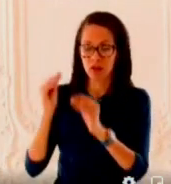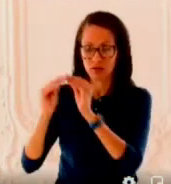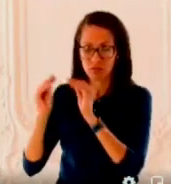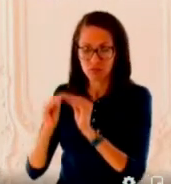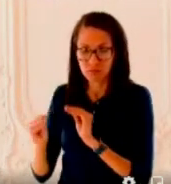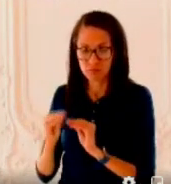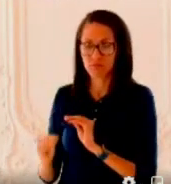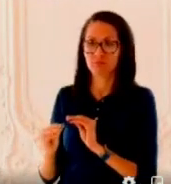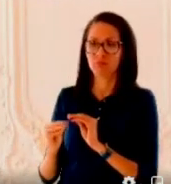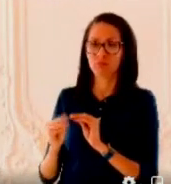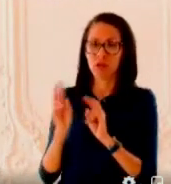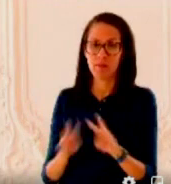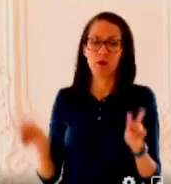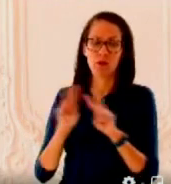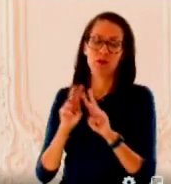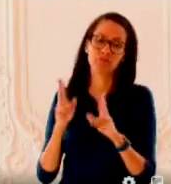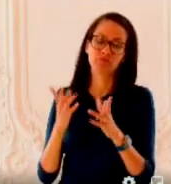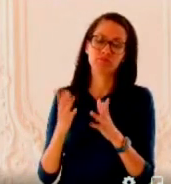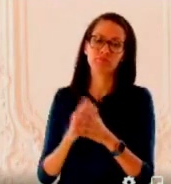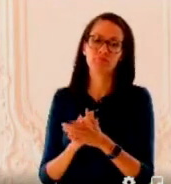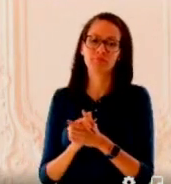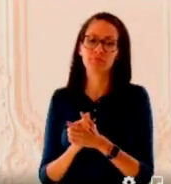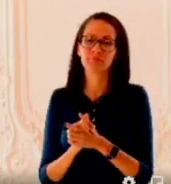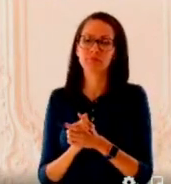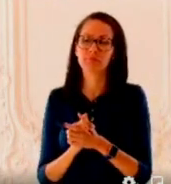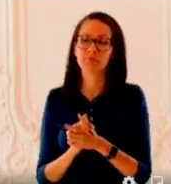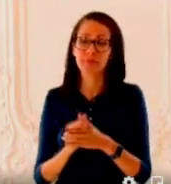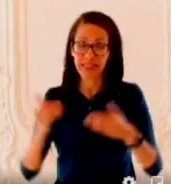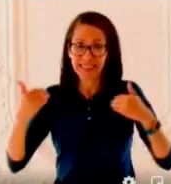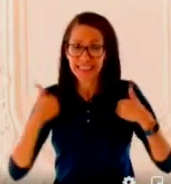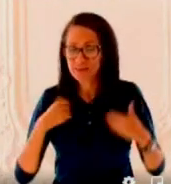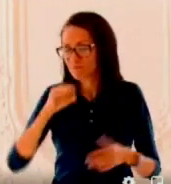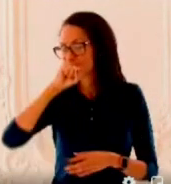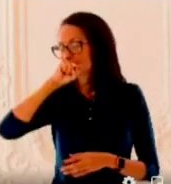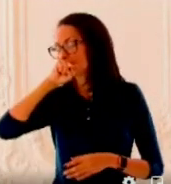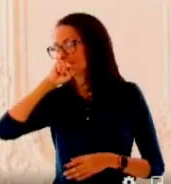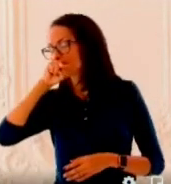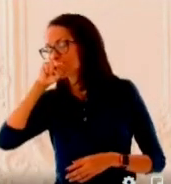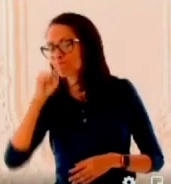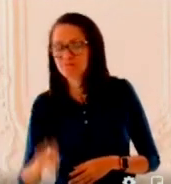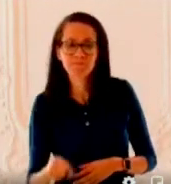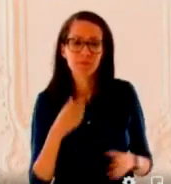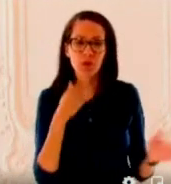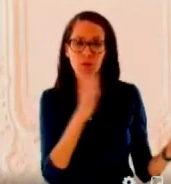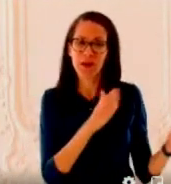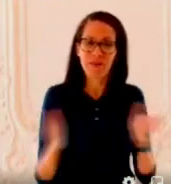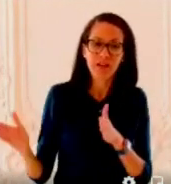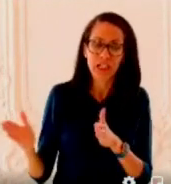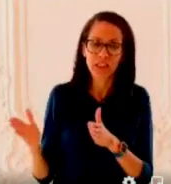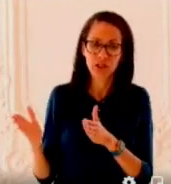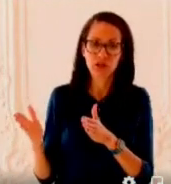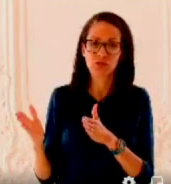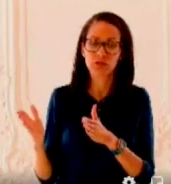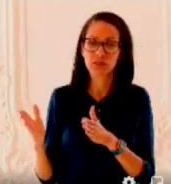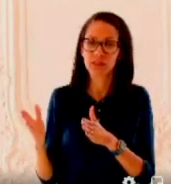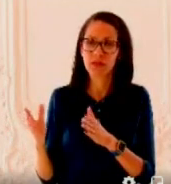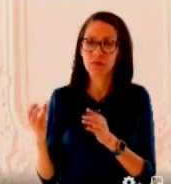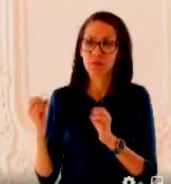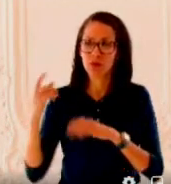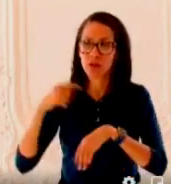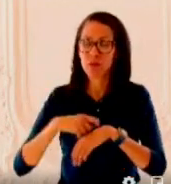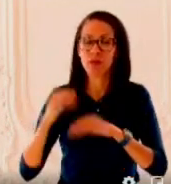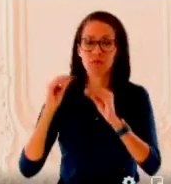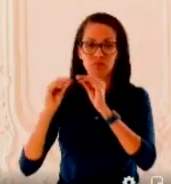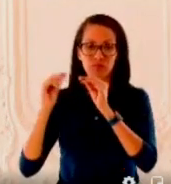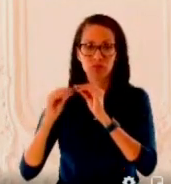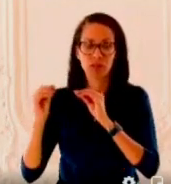justo valor del mercado. Posee una gran pasión por la planificación a largo plazo de la infraestructura